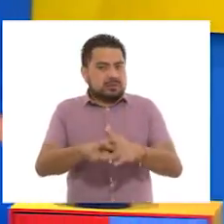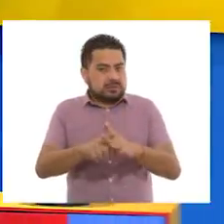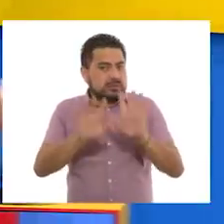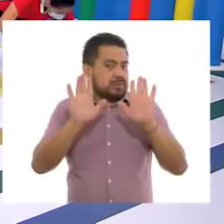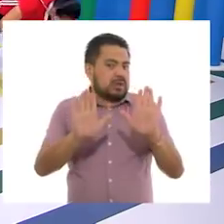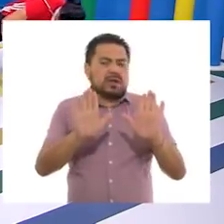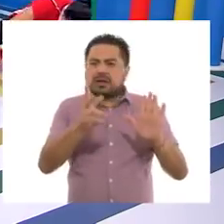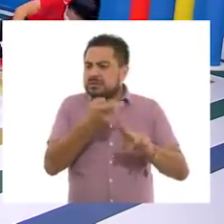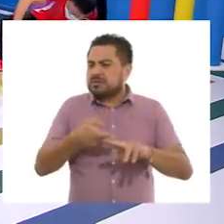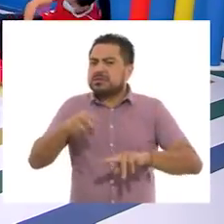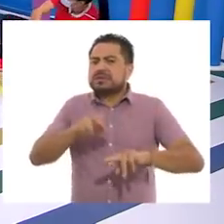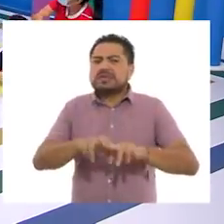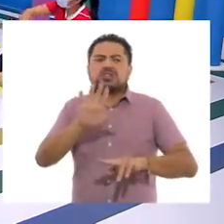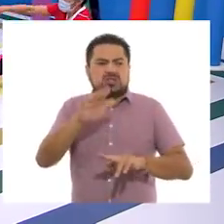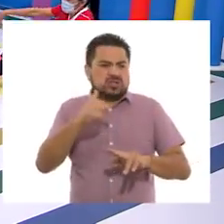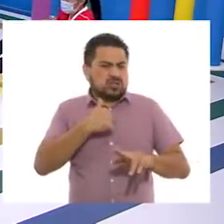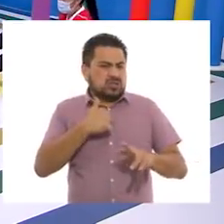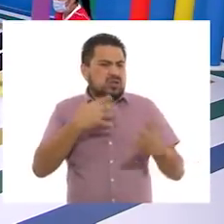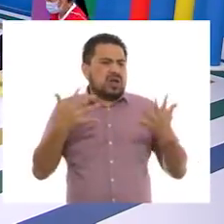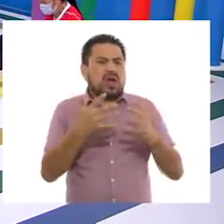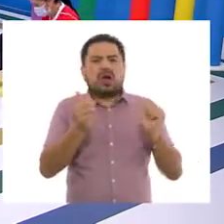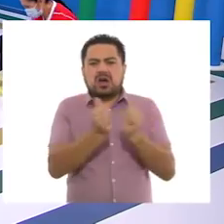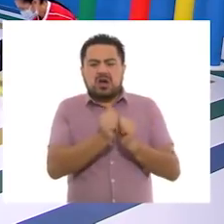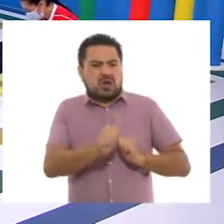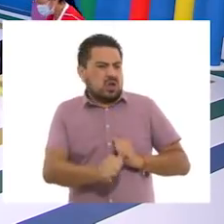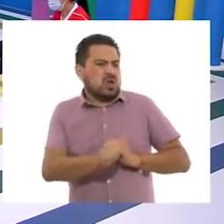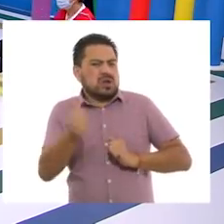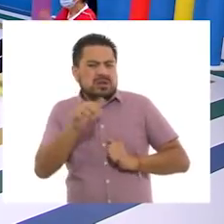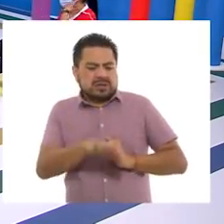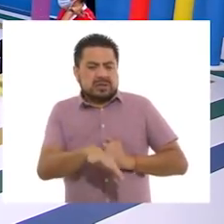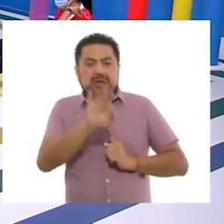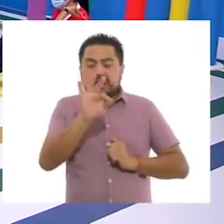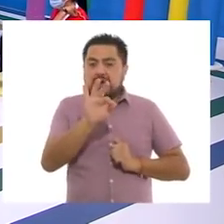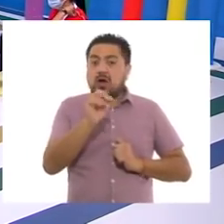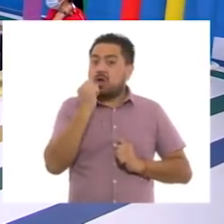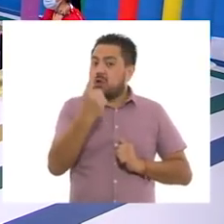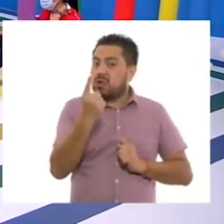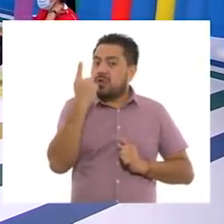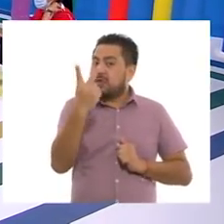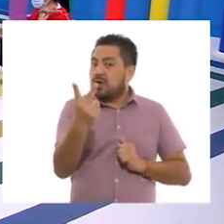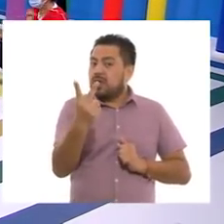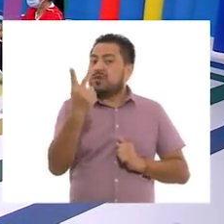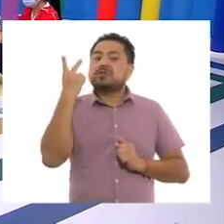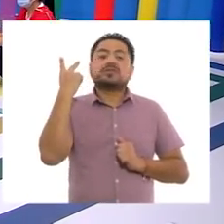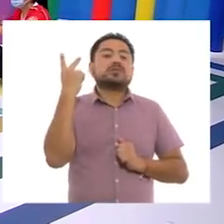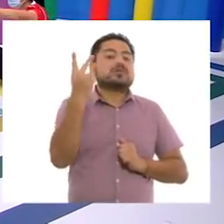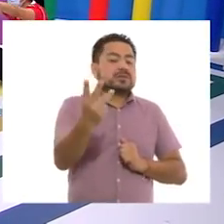Ah, ¿qué te parece si yo lo hago con este? Ay, tú con el otro, perfecto. Bien. Una, dos,